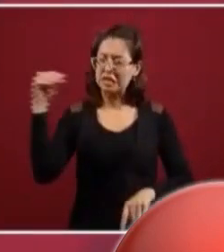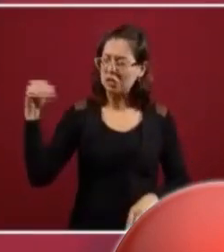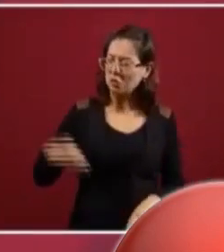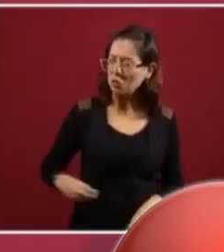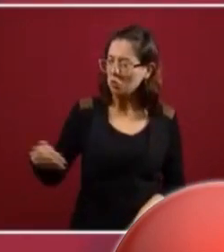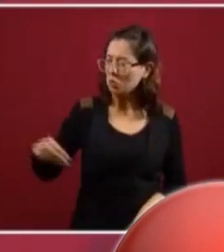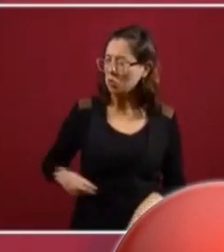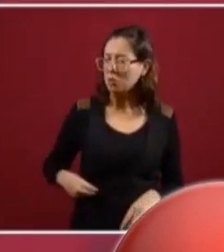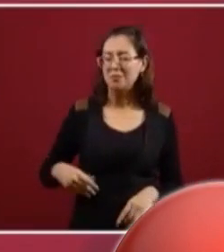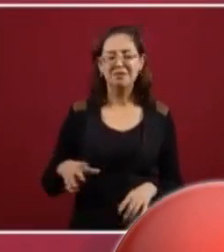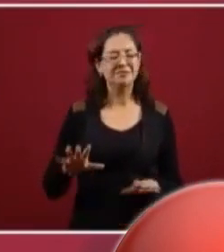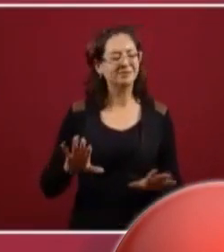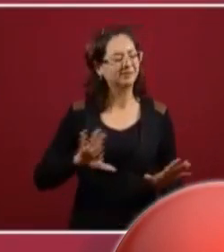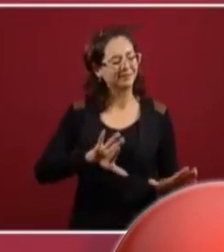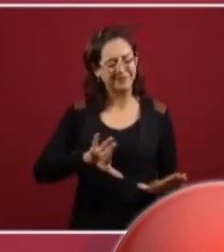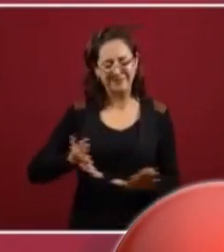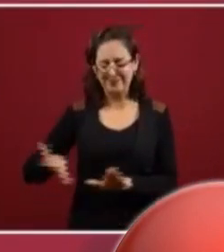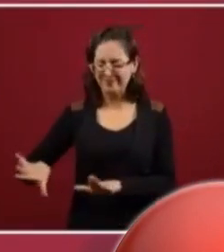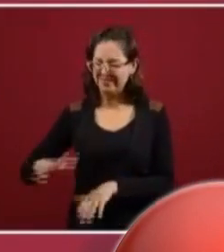responsables, duele mucho